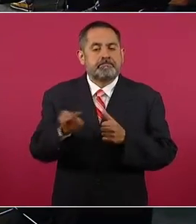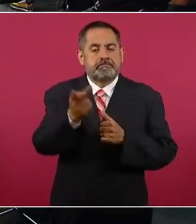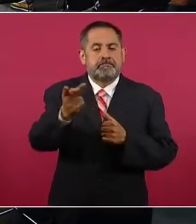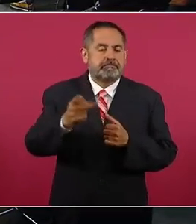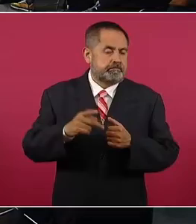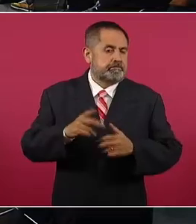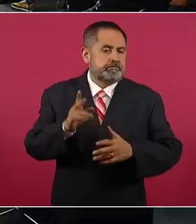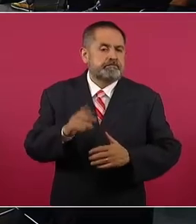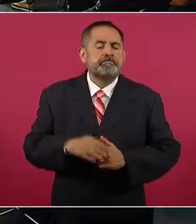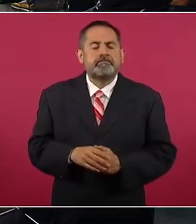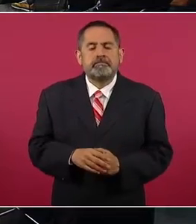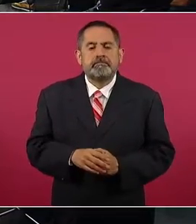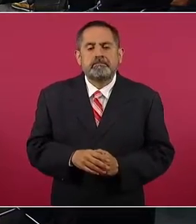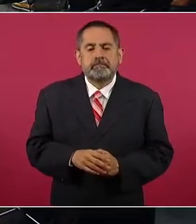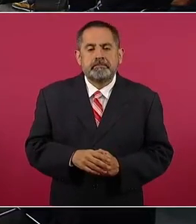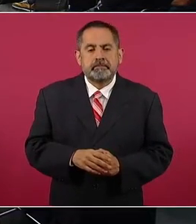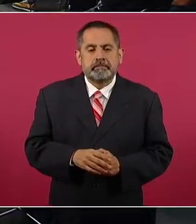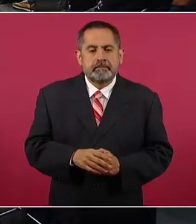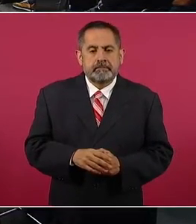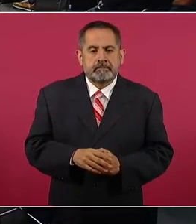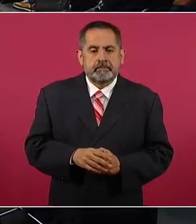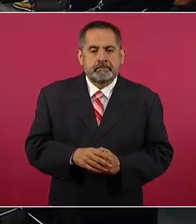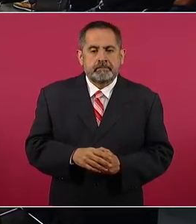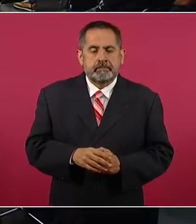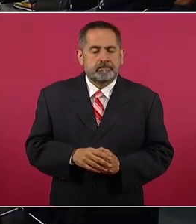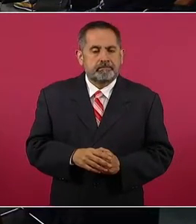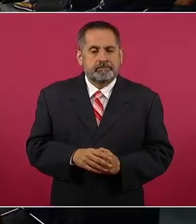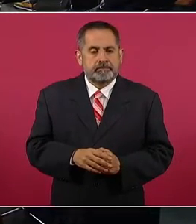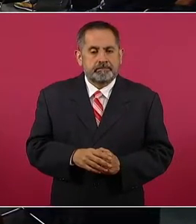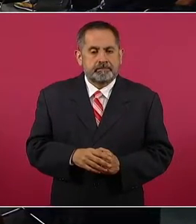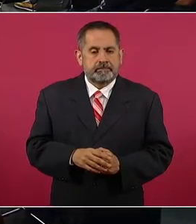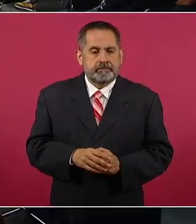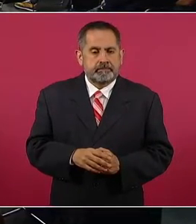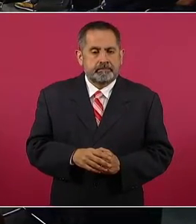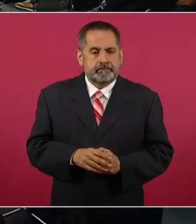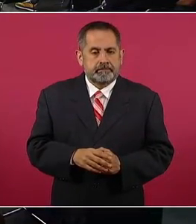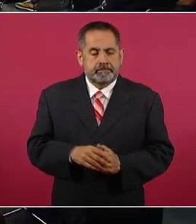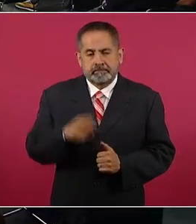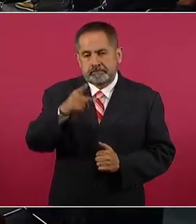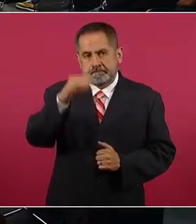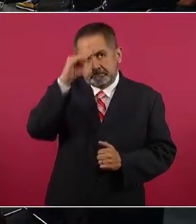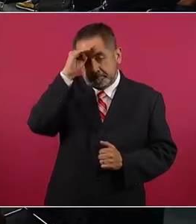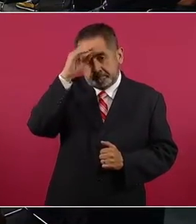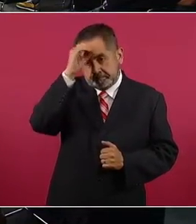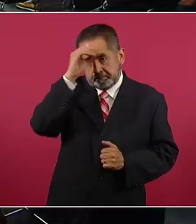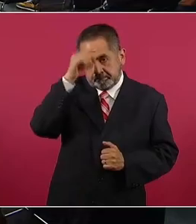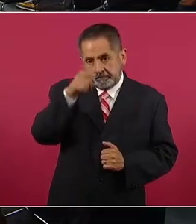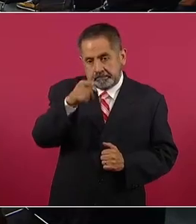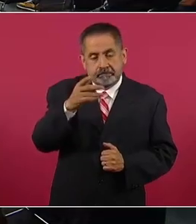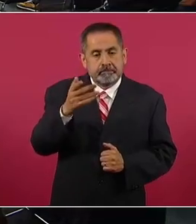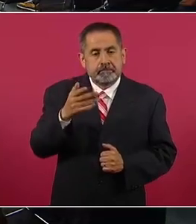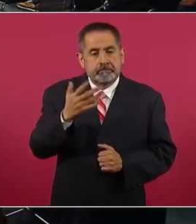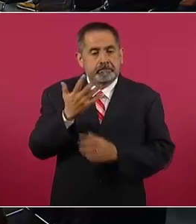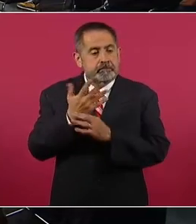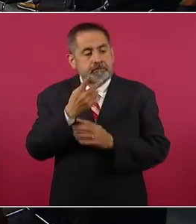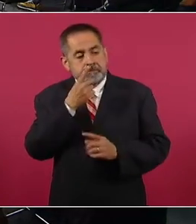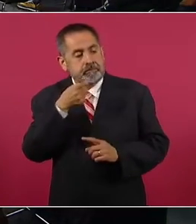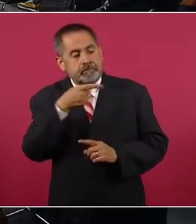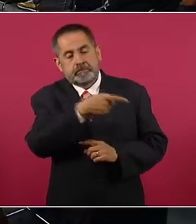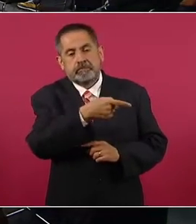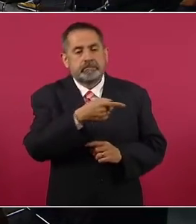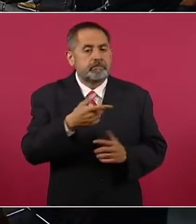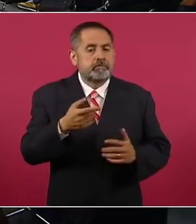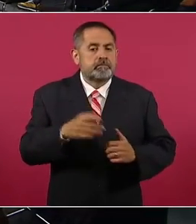presidente, es ¿qué comentario tendría usted de lo que dijo